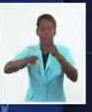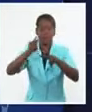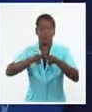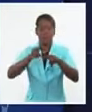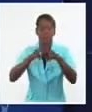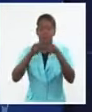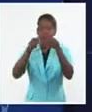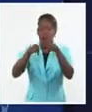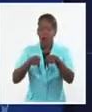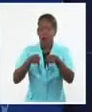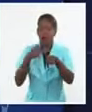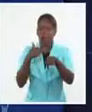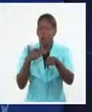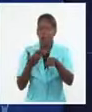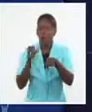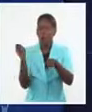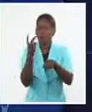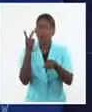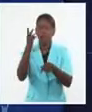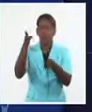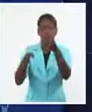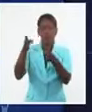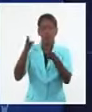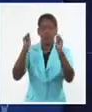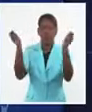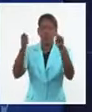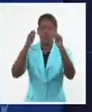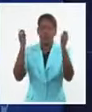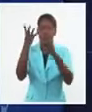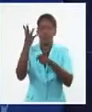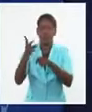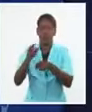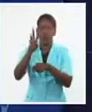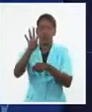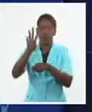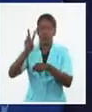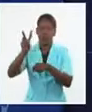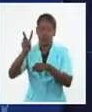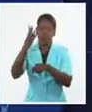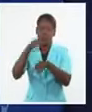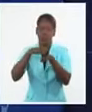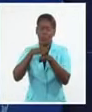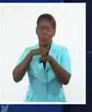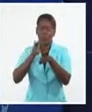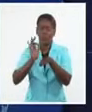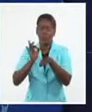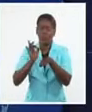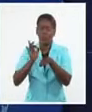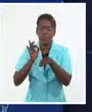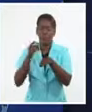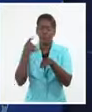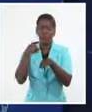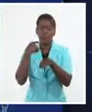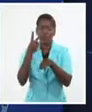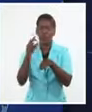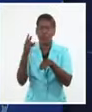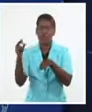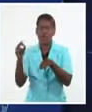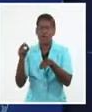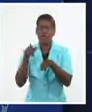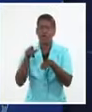esta vez en la segunda edición del Festival número 42, perdón, que fue el que se celebró en el año 2020. ¿Cuál